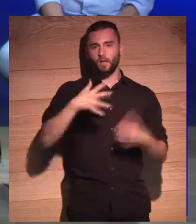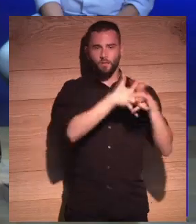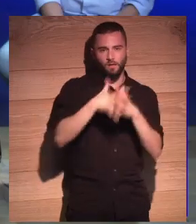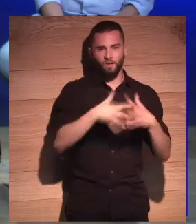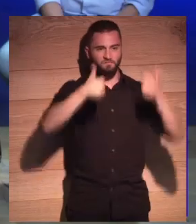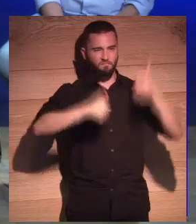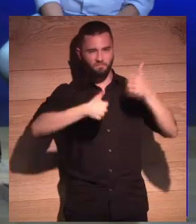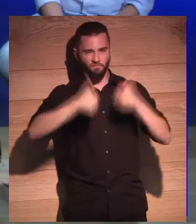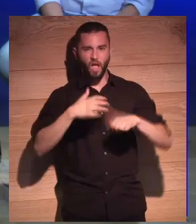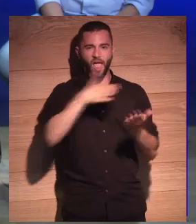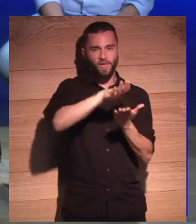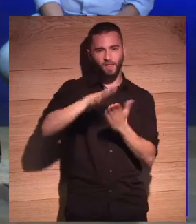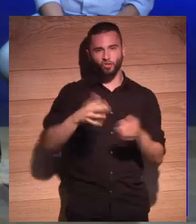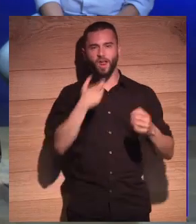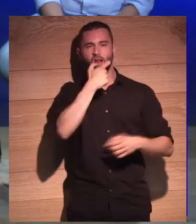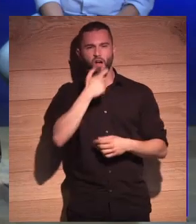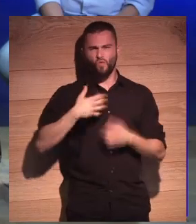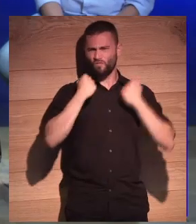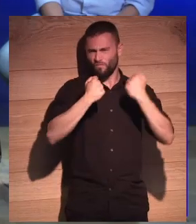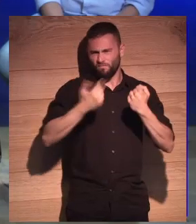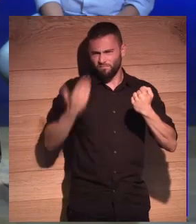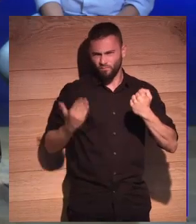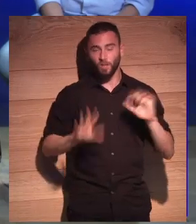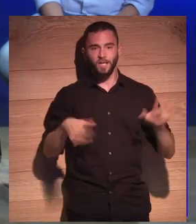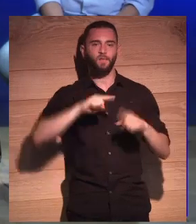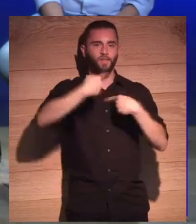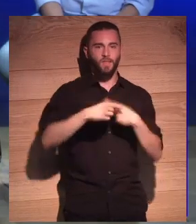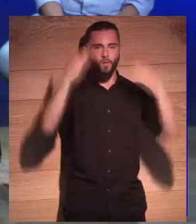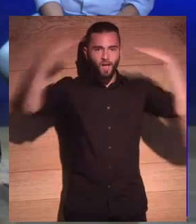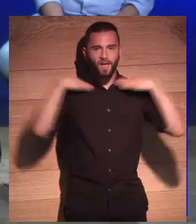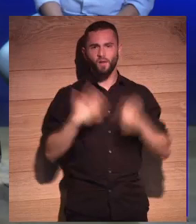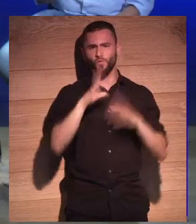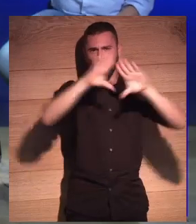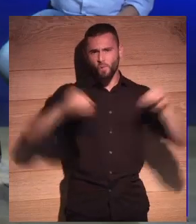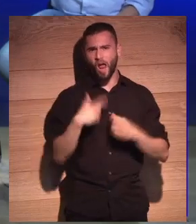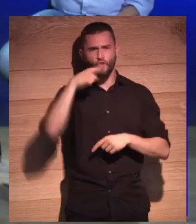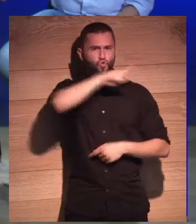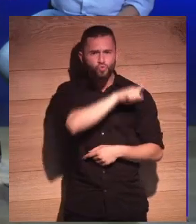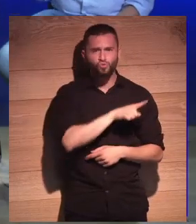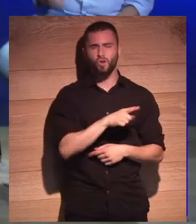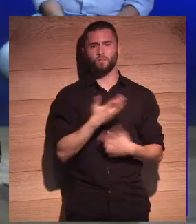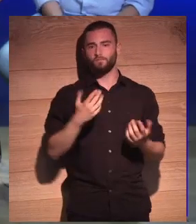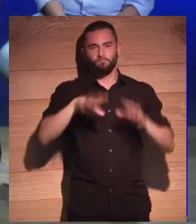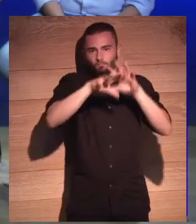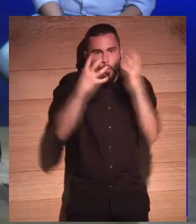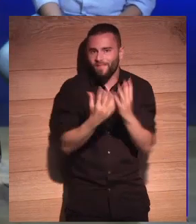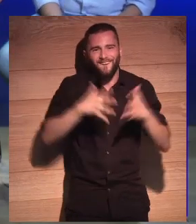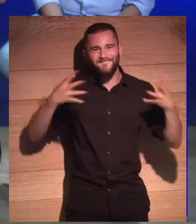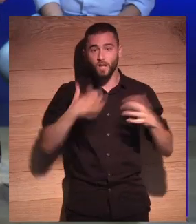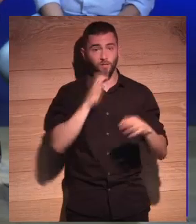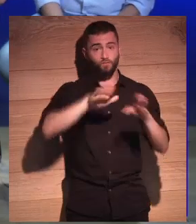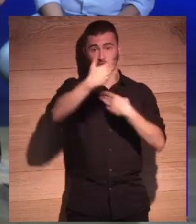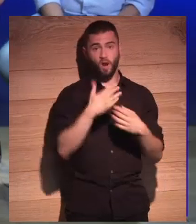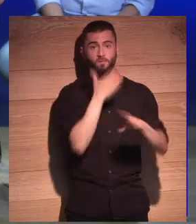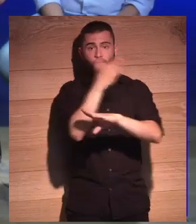editoriales británicas que tienen una fuerza brutal. Pero luego están los egipcios, están los rumanos, están los rusos. El mundo es enorme y cuando sales fuera